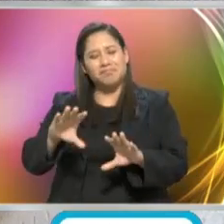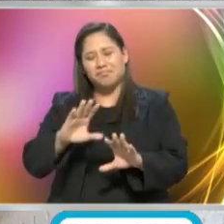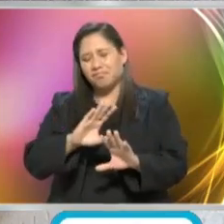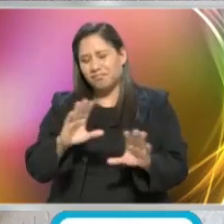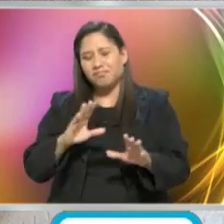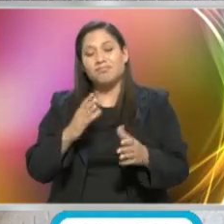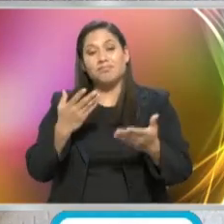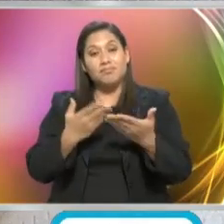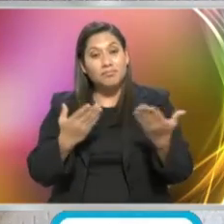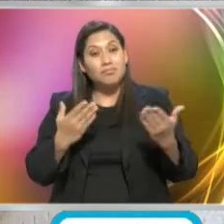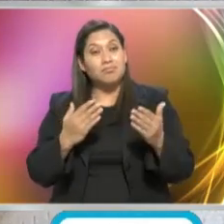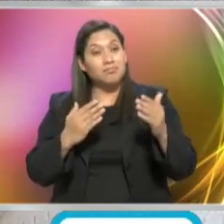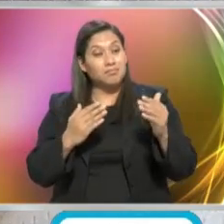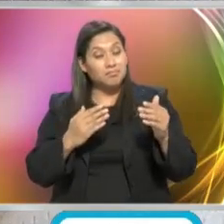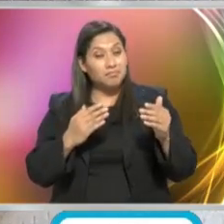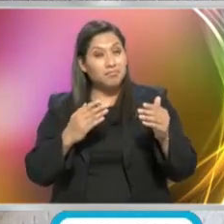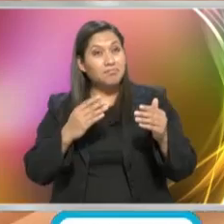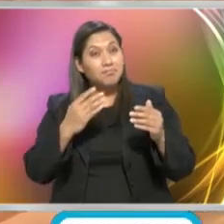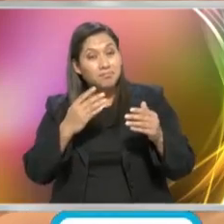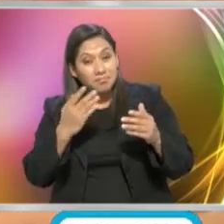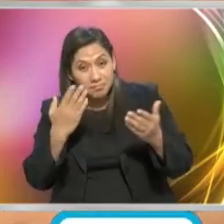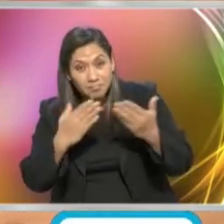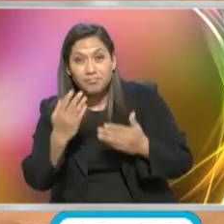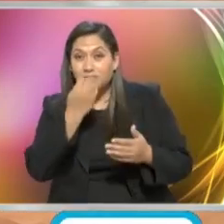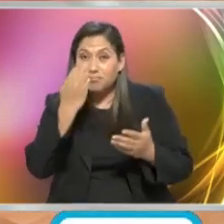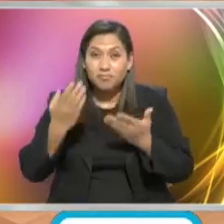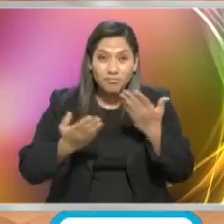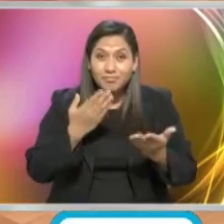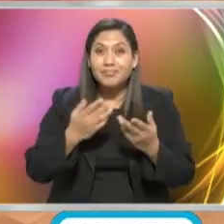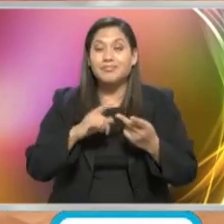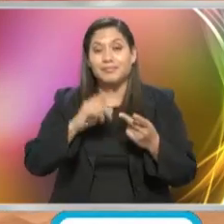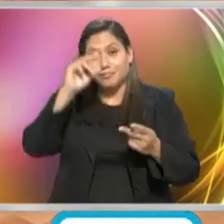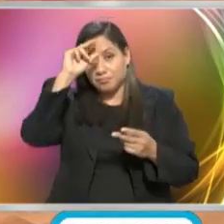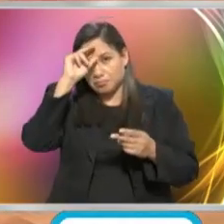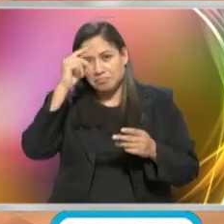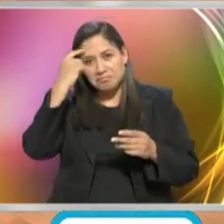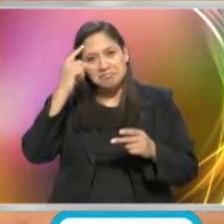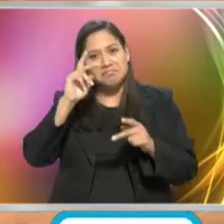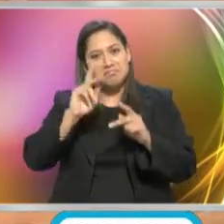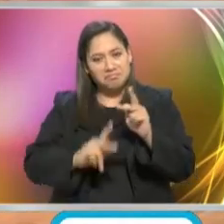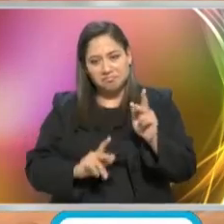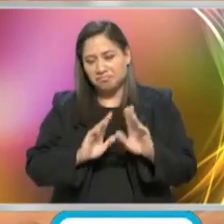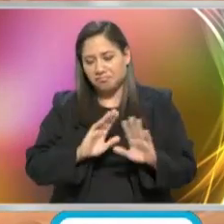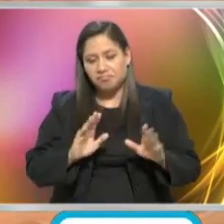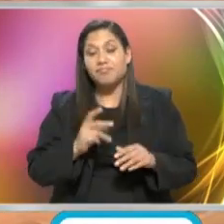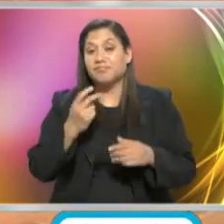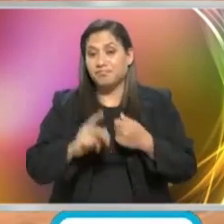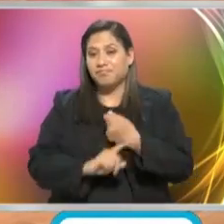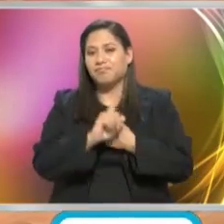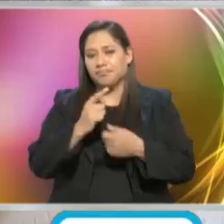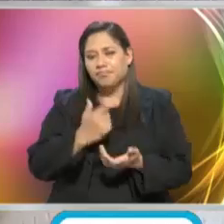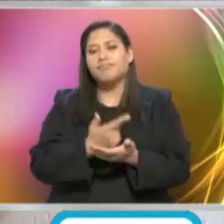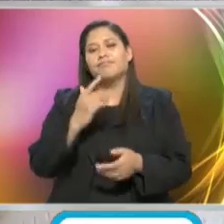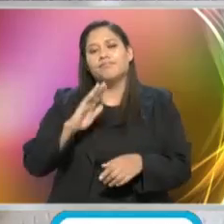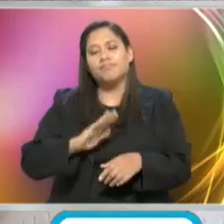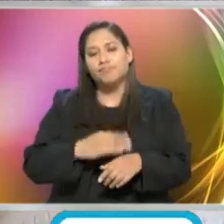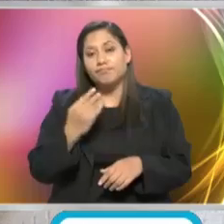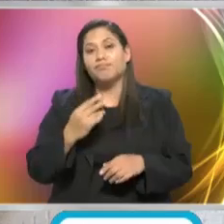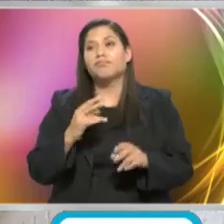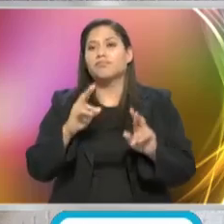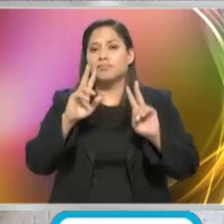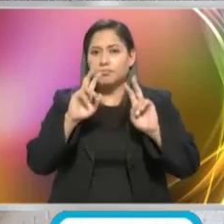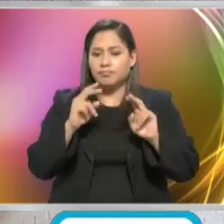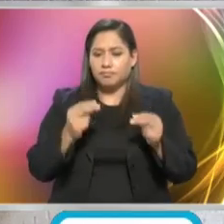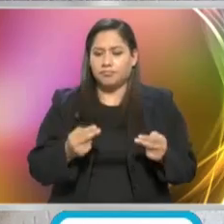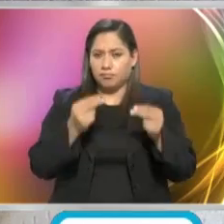de desarrollo social, académico, intelectual, y bueno, esto es un problema muy grave que no solo tiene que ver con asuntos